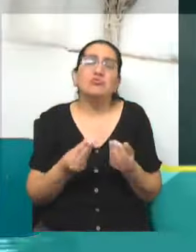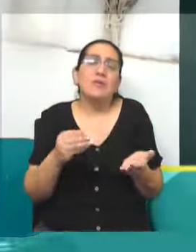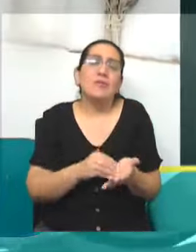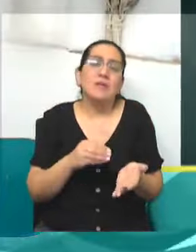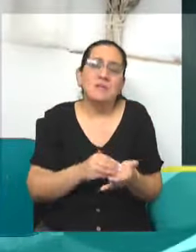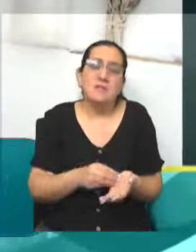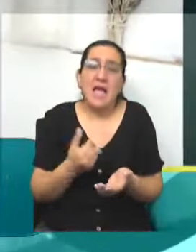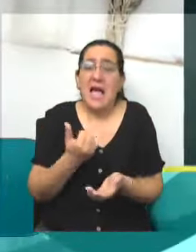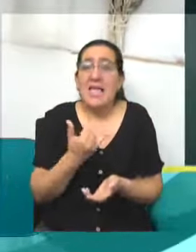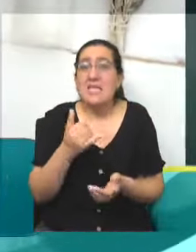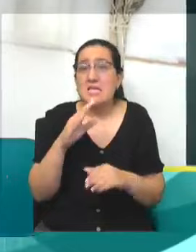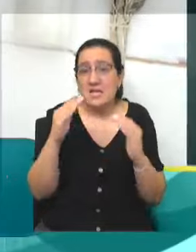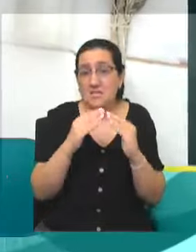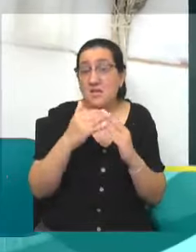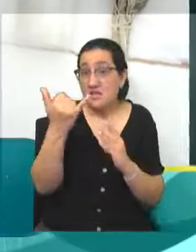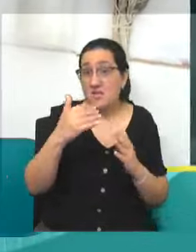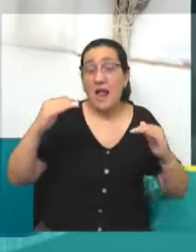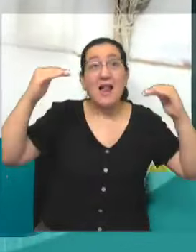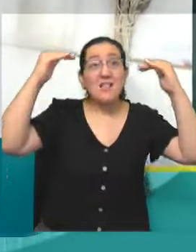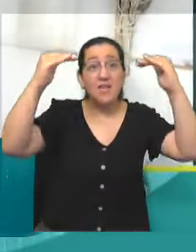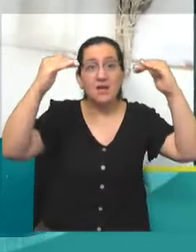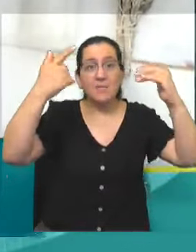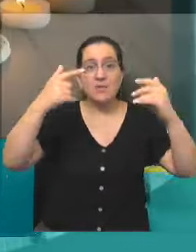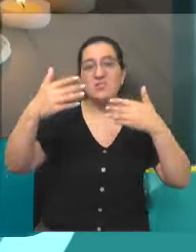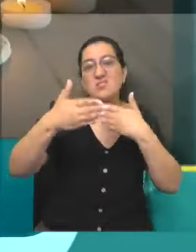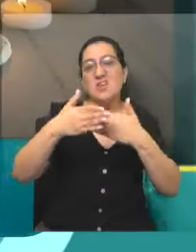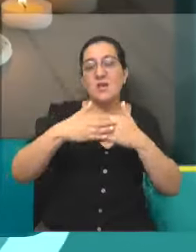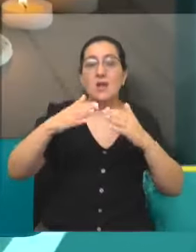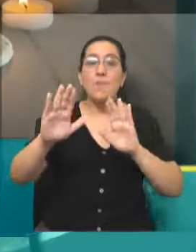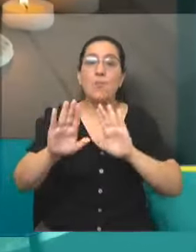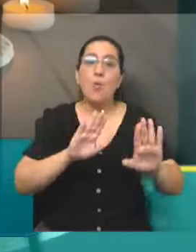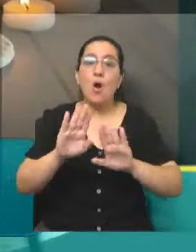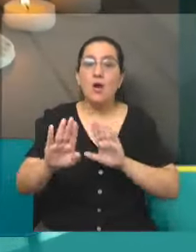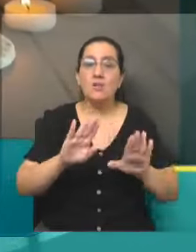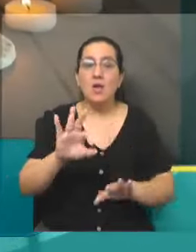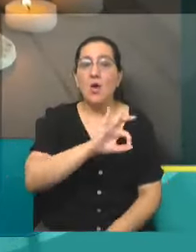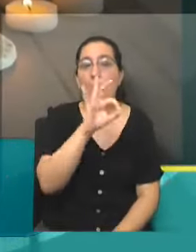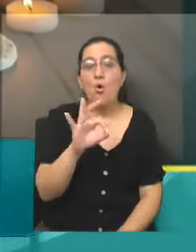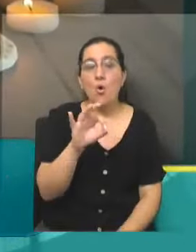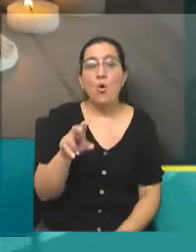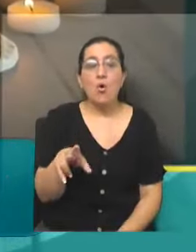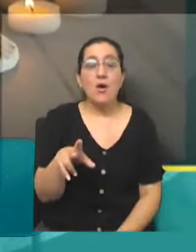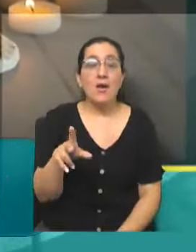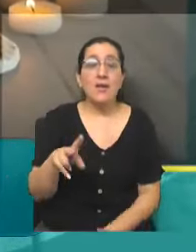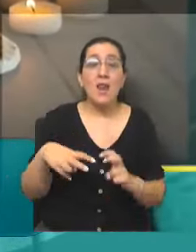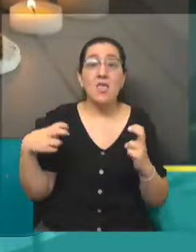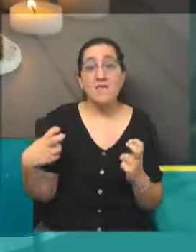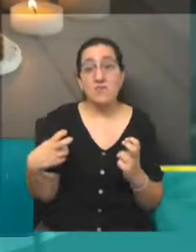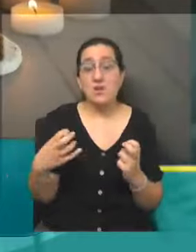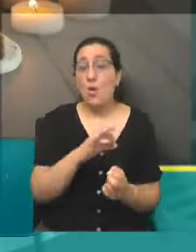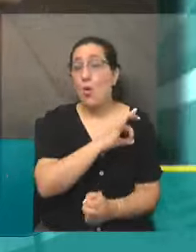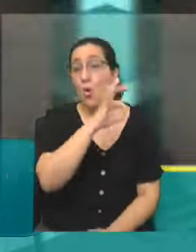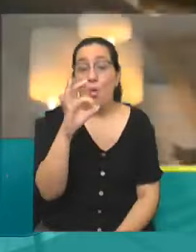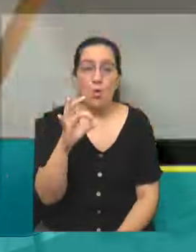visito casas y tienen altares, pero tienen altares cerca de la puerta. O ponen las llaves arriba de la piedra. En el living.